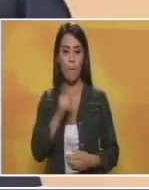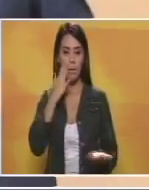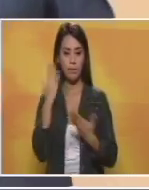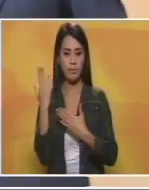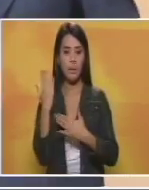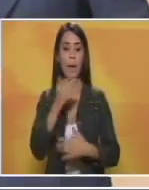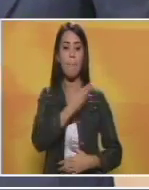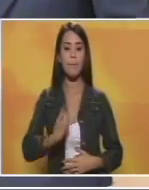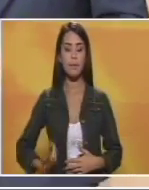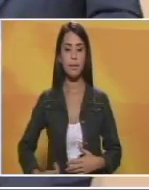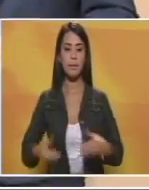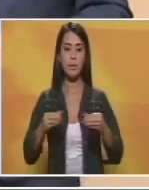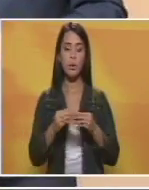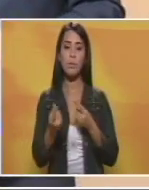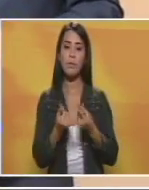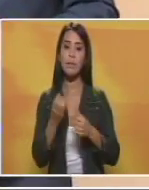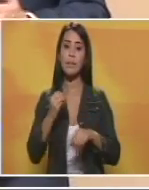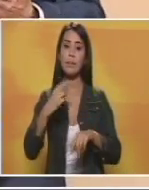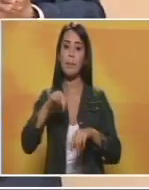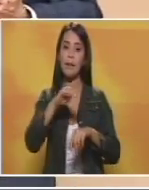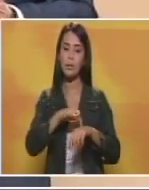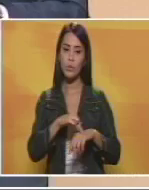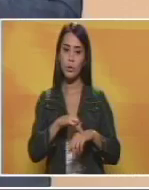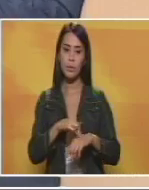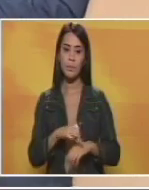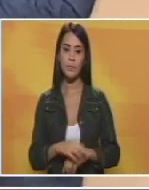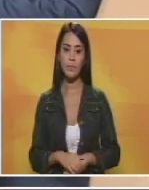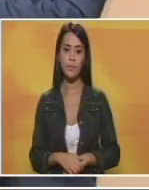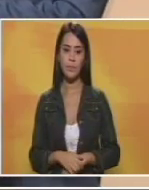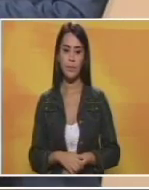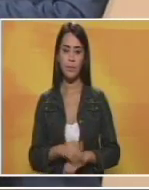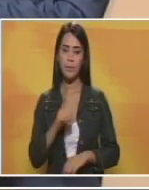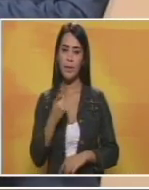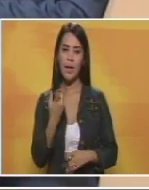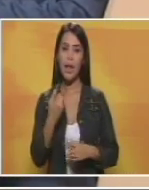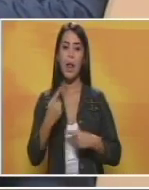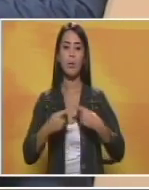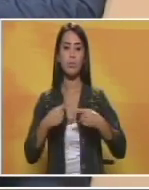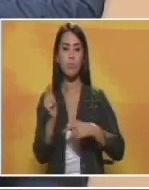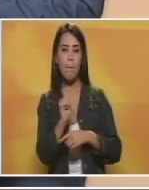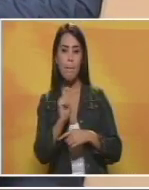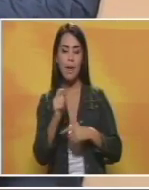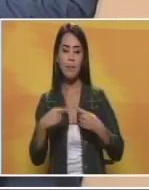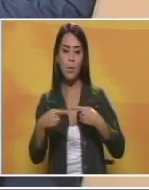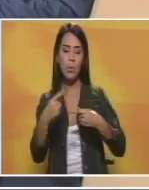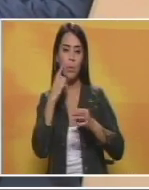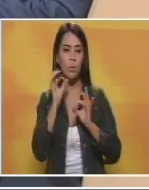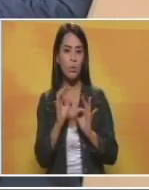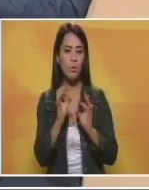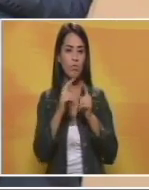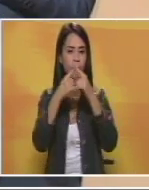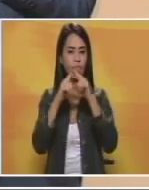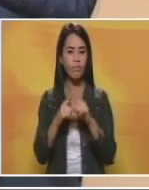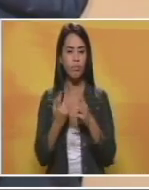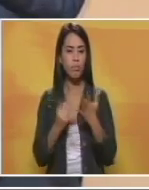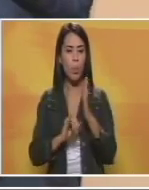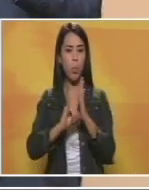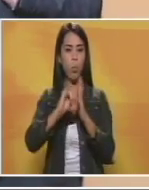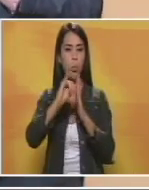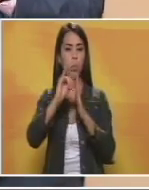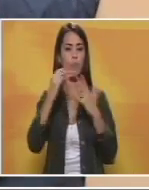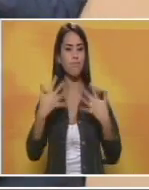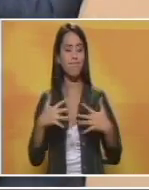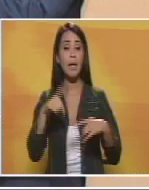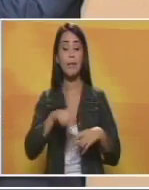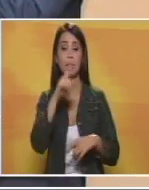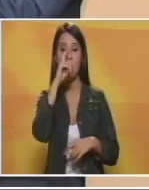presidente de la Comisión de Finanzas de la Asamblea Nacional, ente que mensualmente calcula el índice de inflación de todo lo que ha sido